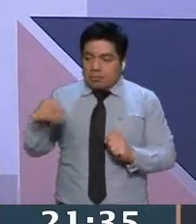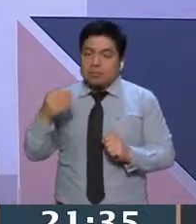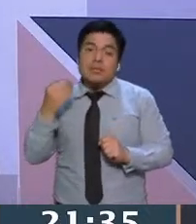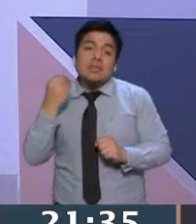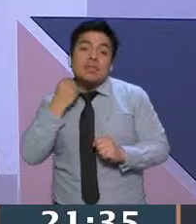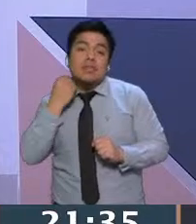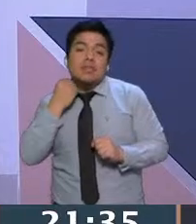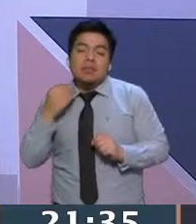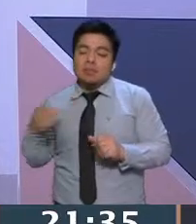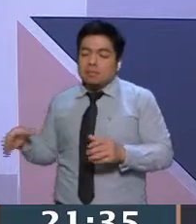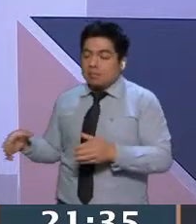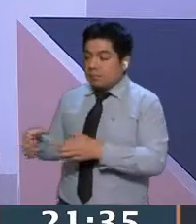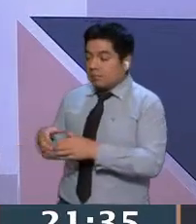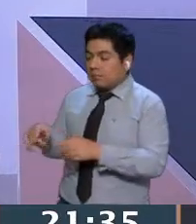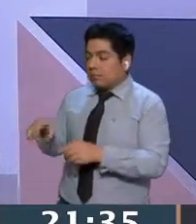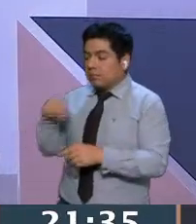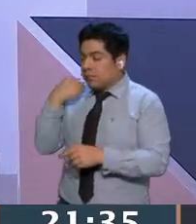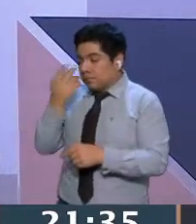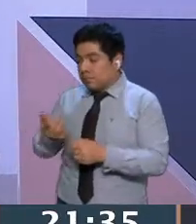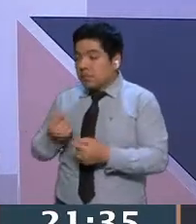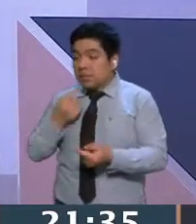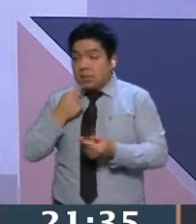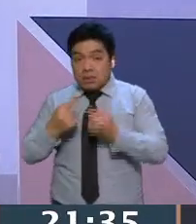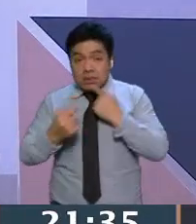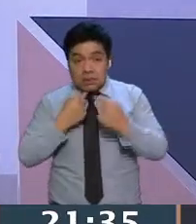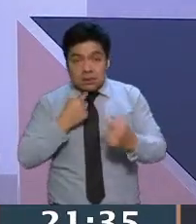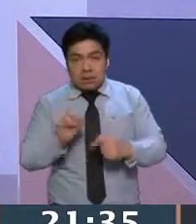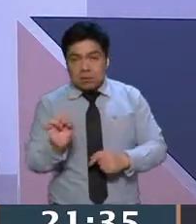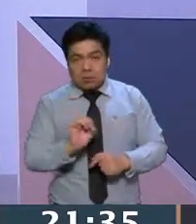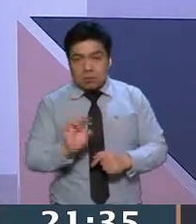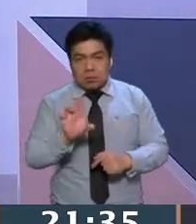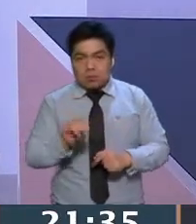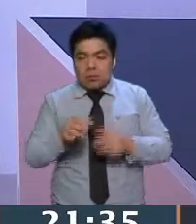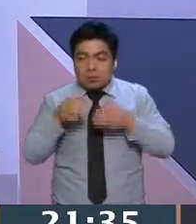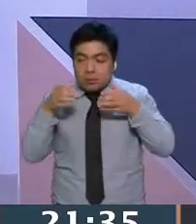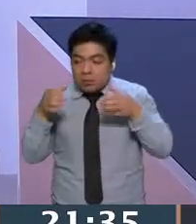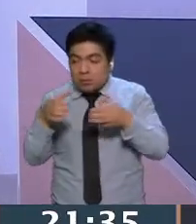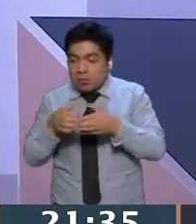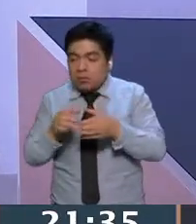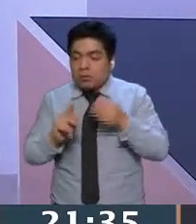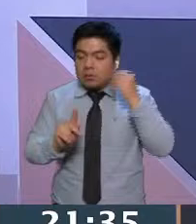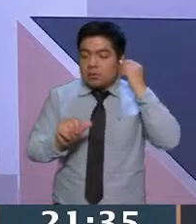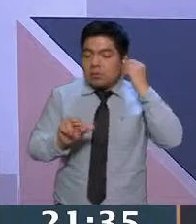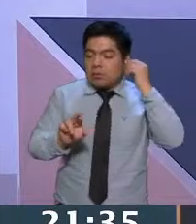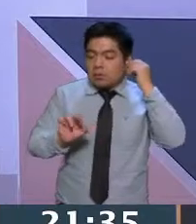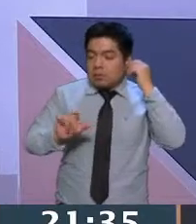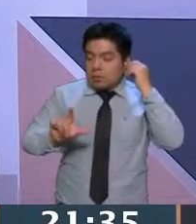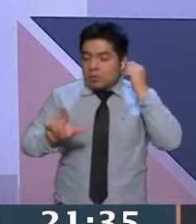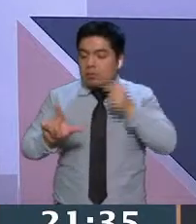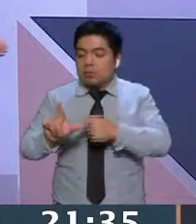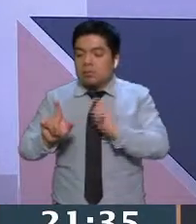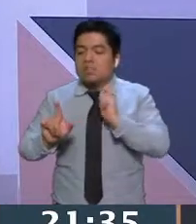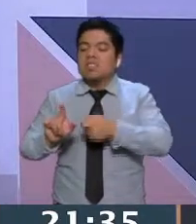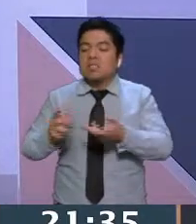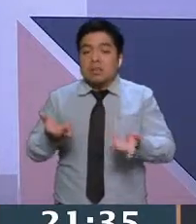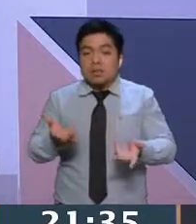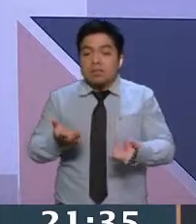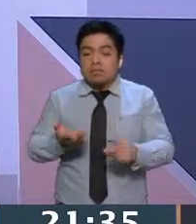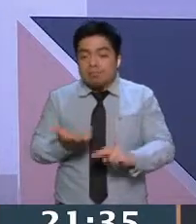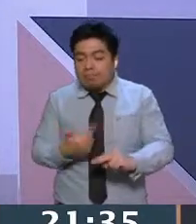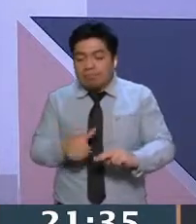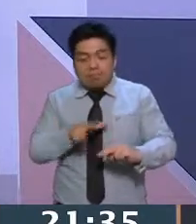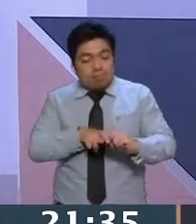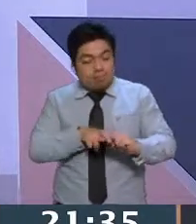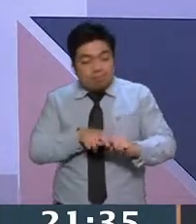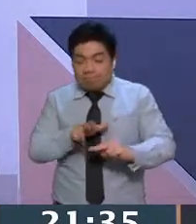legisladores de oposición es debatir. Y parlamento quiere decir parlar, y parlare quiere decir sentarse y esto, ¿no? Dialogar